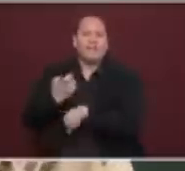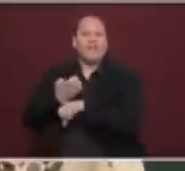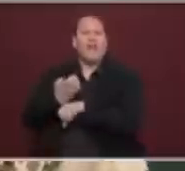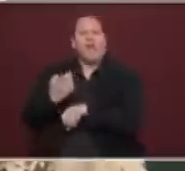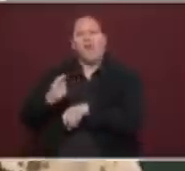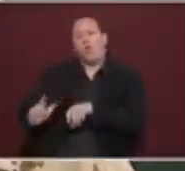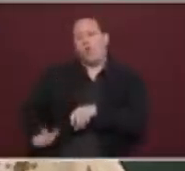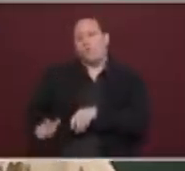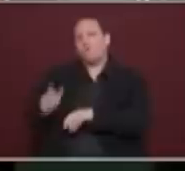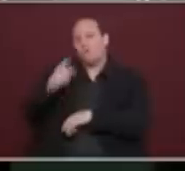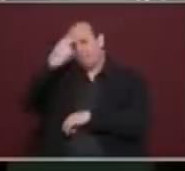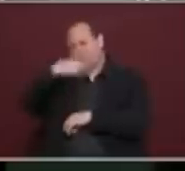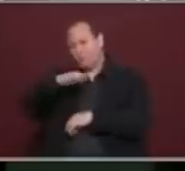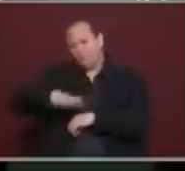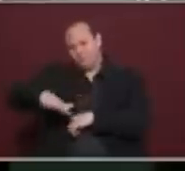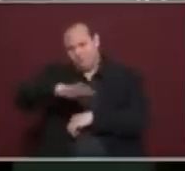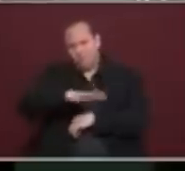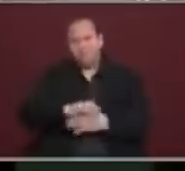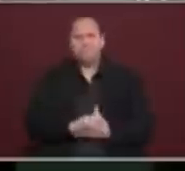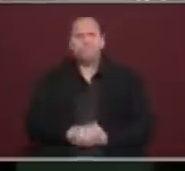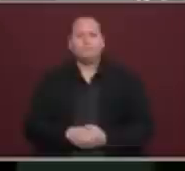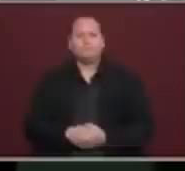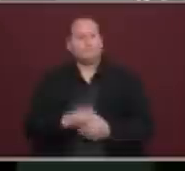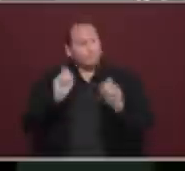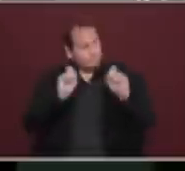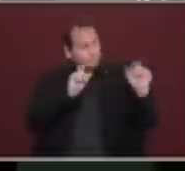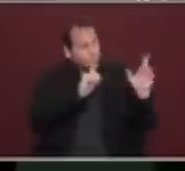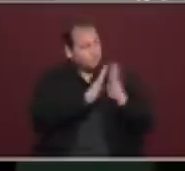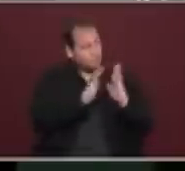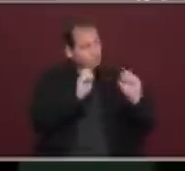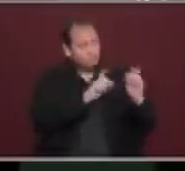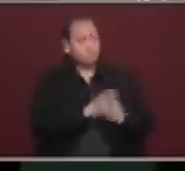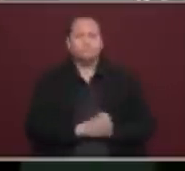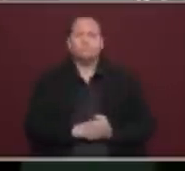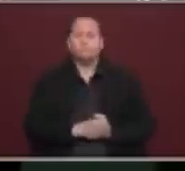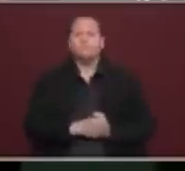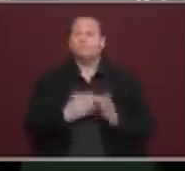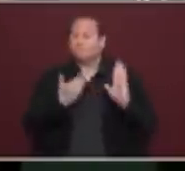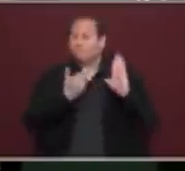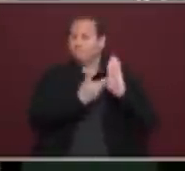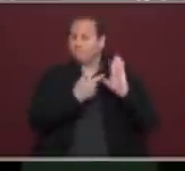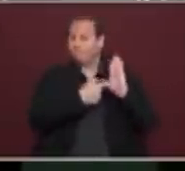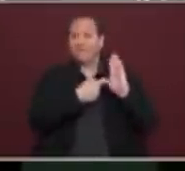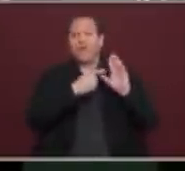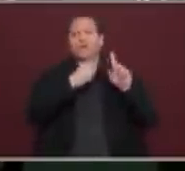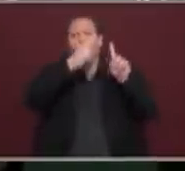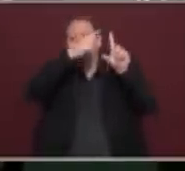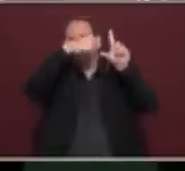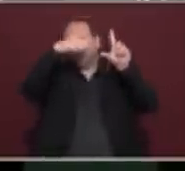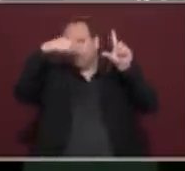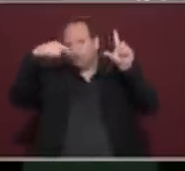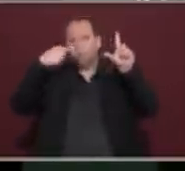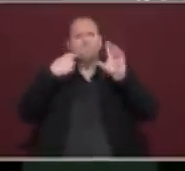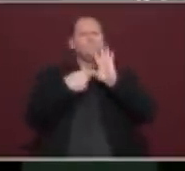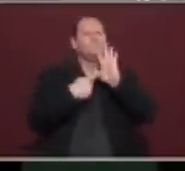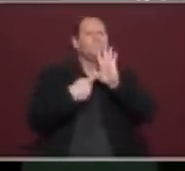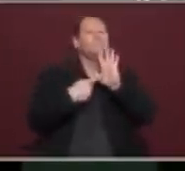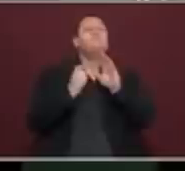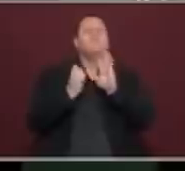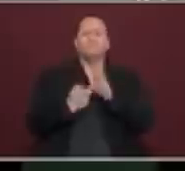mexicano la que sigue por favor esta es una gráfica donde muestra